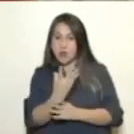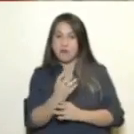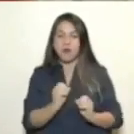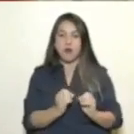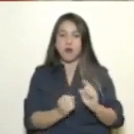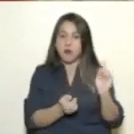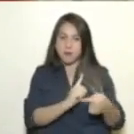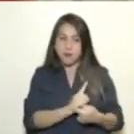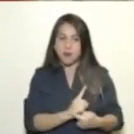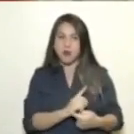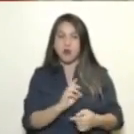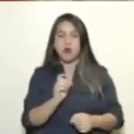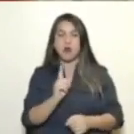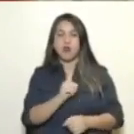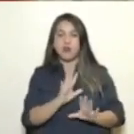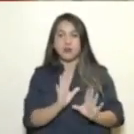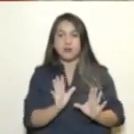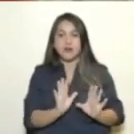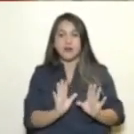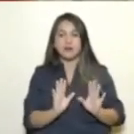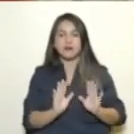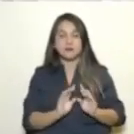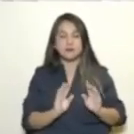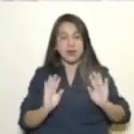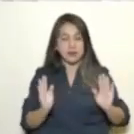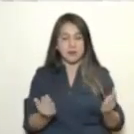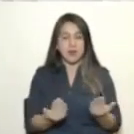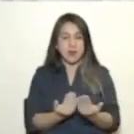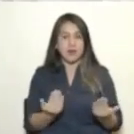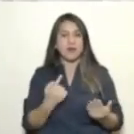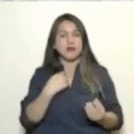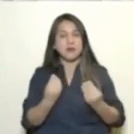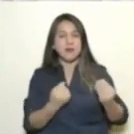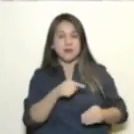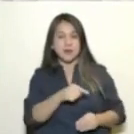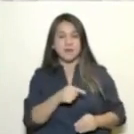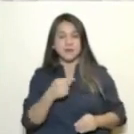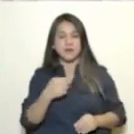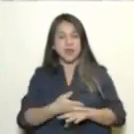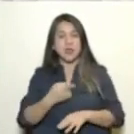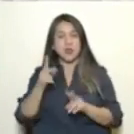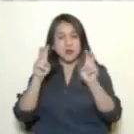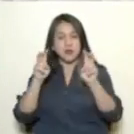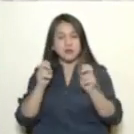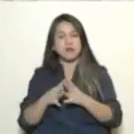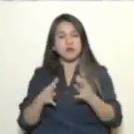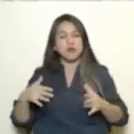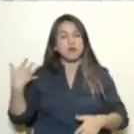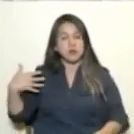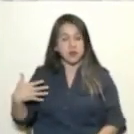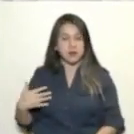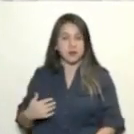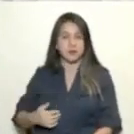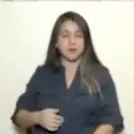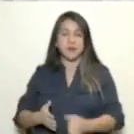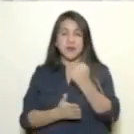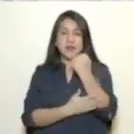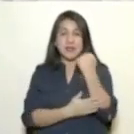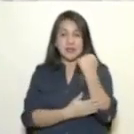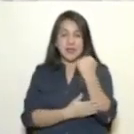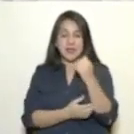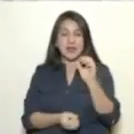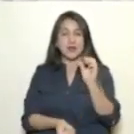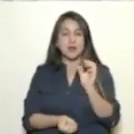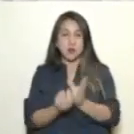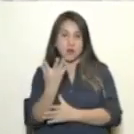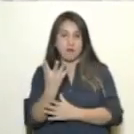tan bien atrapada en otros paradigmas antiguos? ¿Qué ha pasado bueno, con la izquierda? Yo creo que ahí hay un tema que es muy importante. La izquierda se renovó